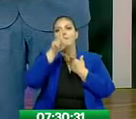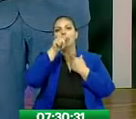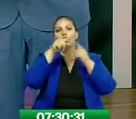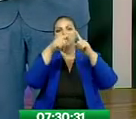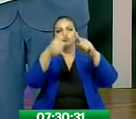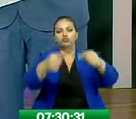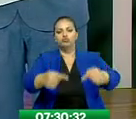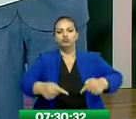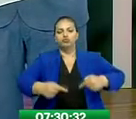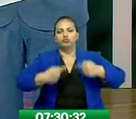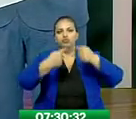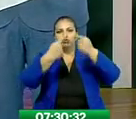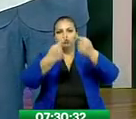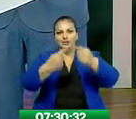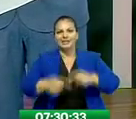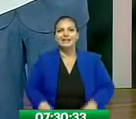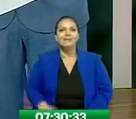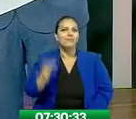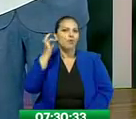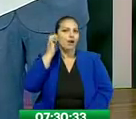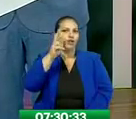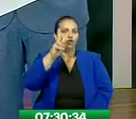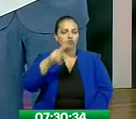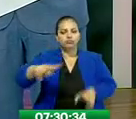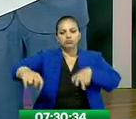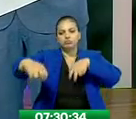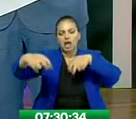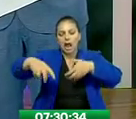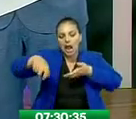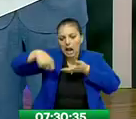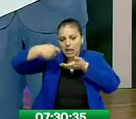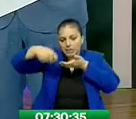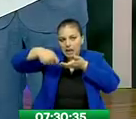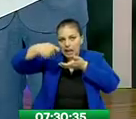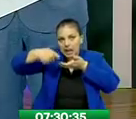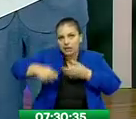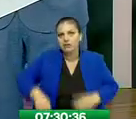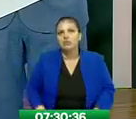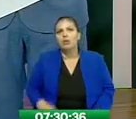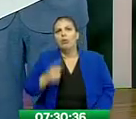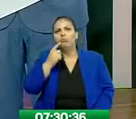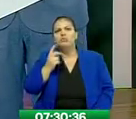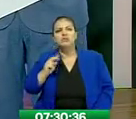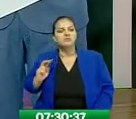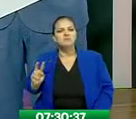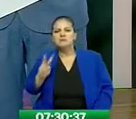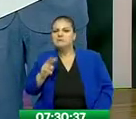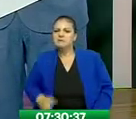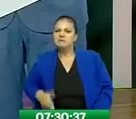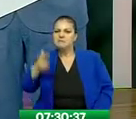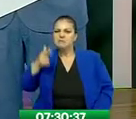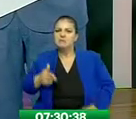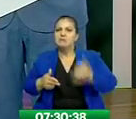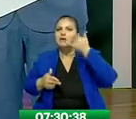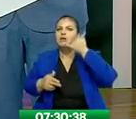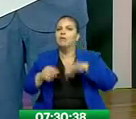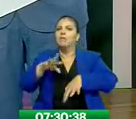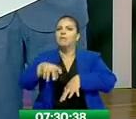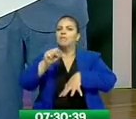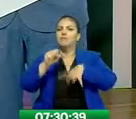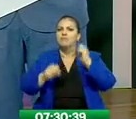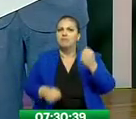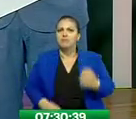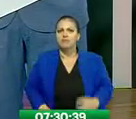informó que los atracos son constantes en el sector. La policía realiza operativos para ubicar a los autores del robo y sabemos que